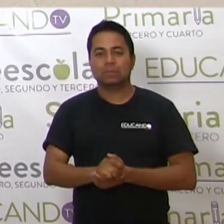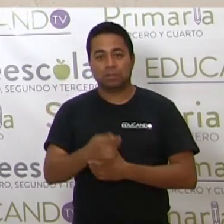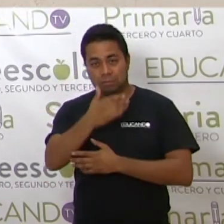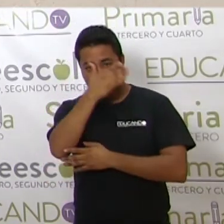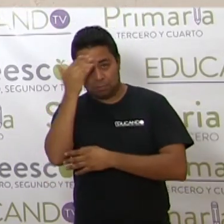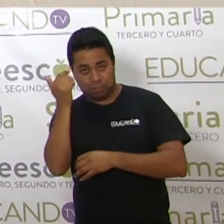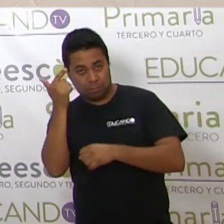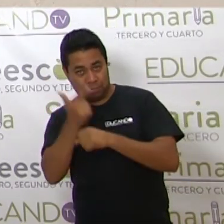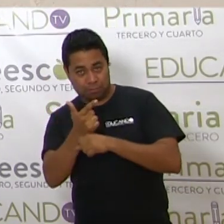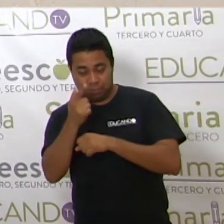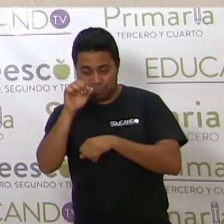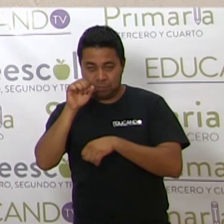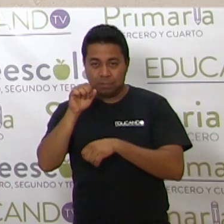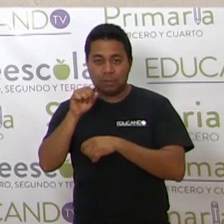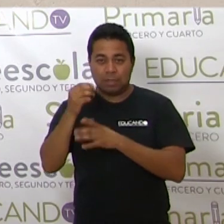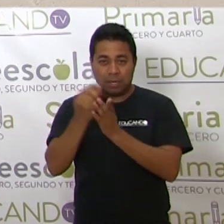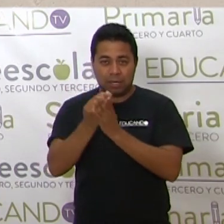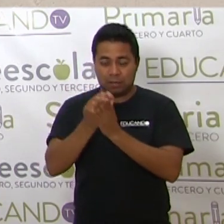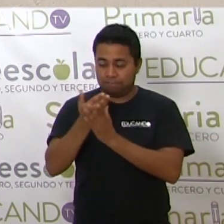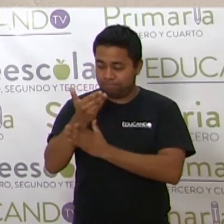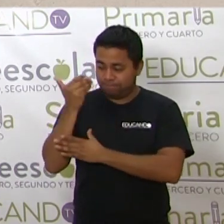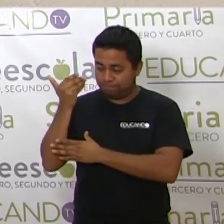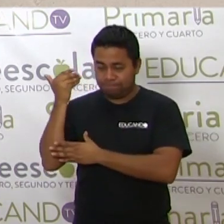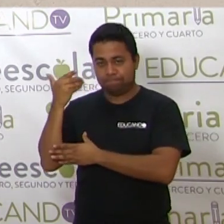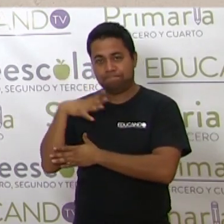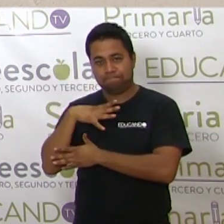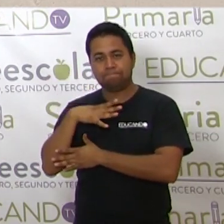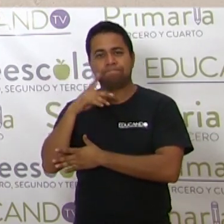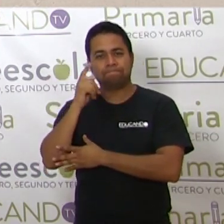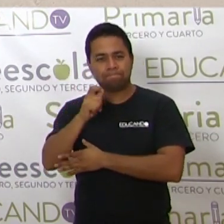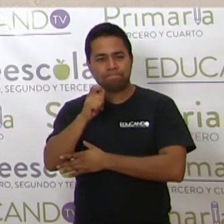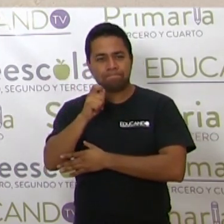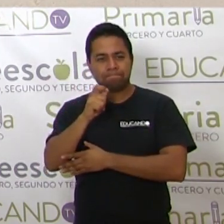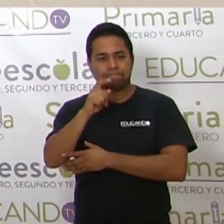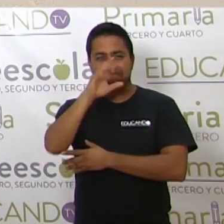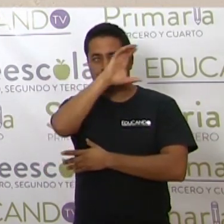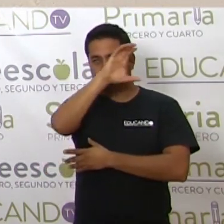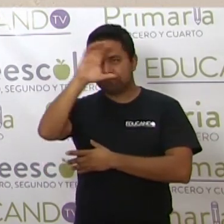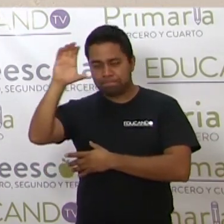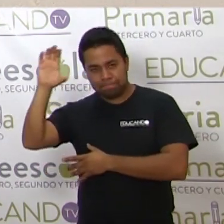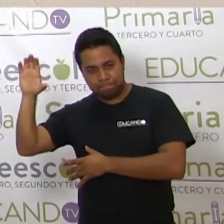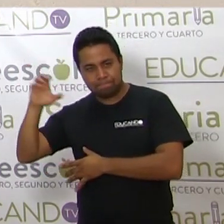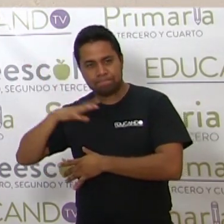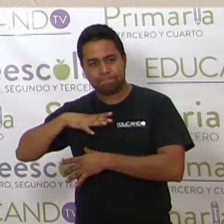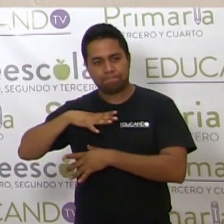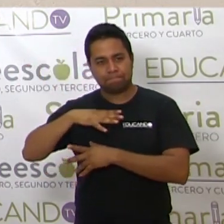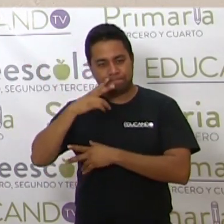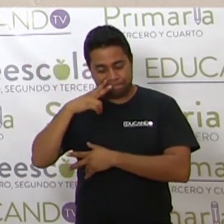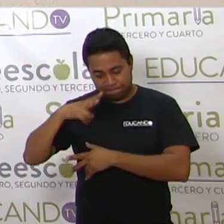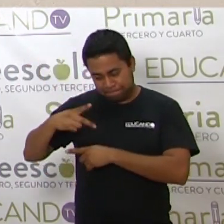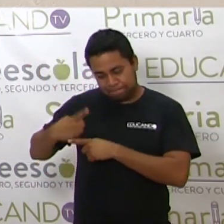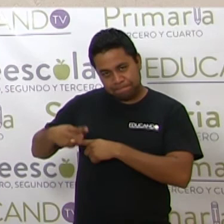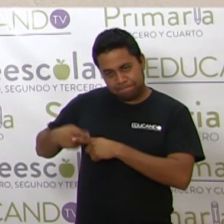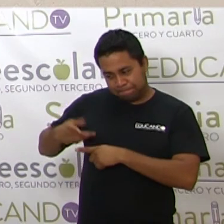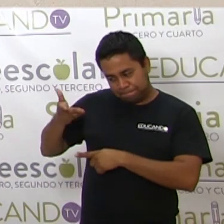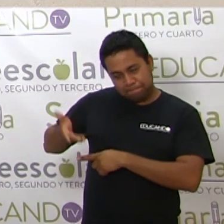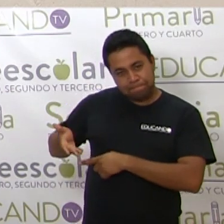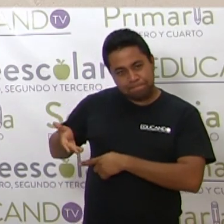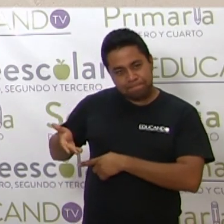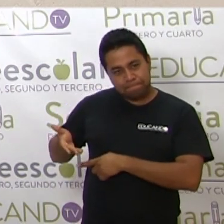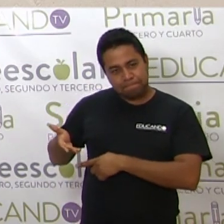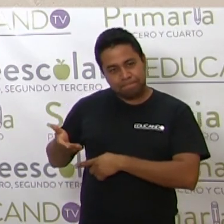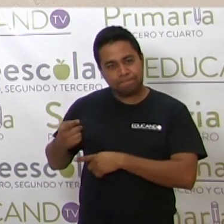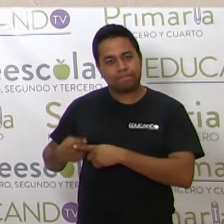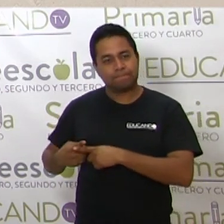observaron desde las sesiones anteriores que tenemos nuevamente acción están nuestras amigas ya vieron que no aparece el día de hoy